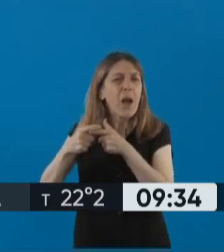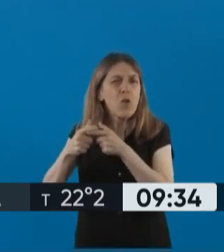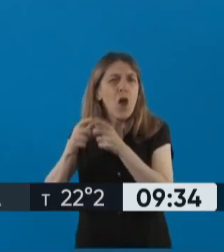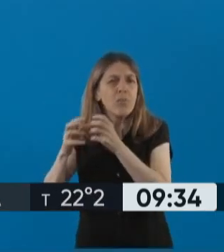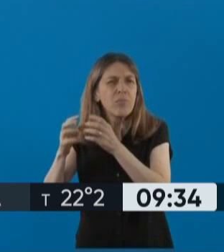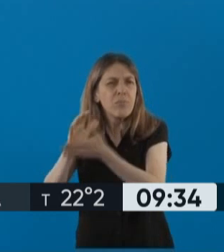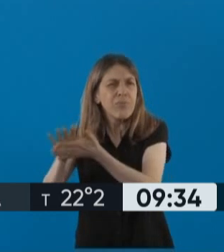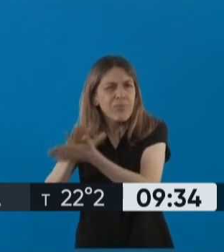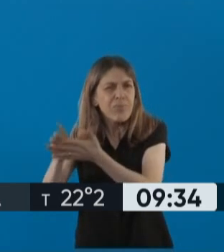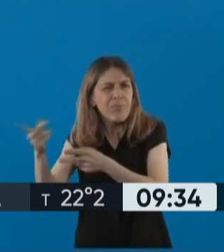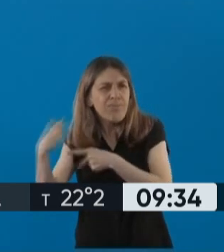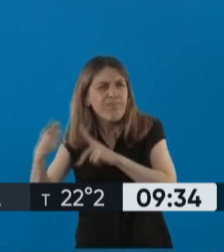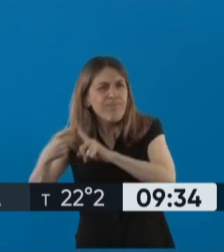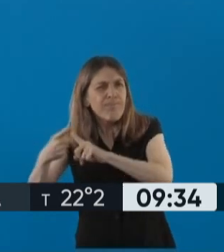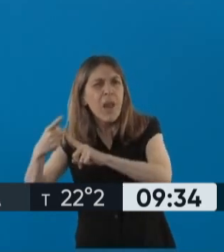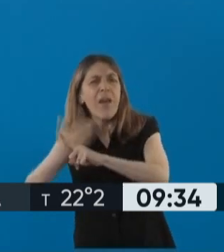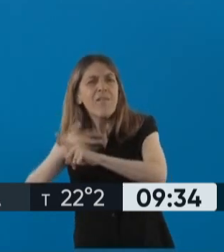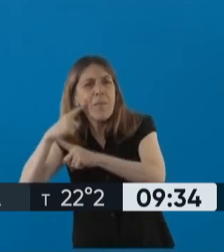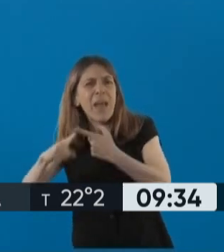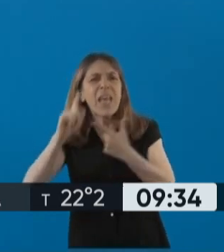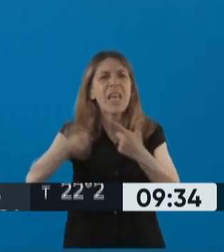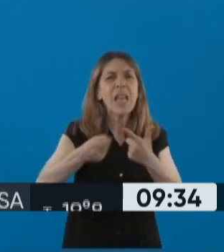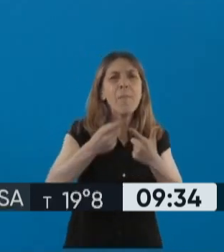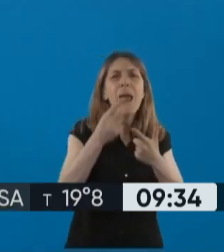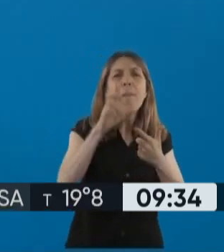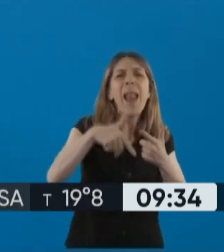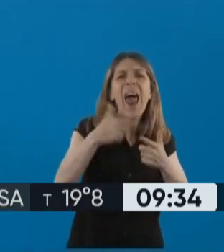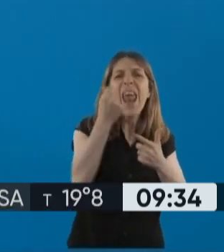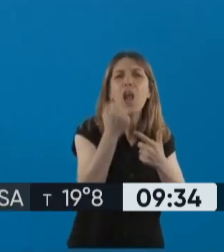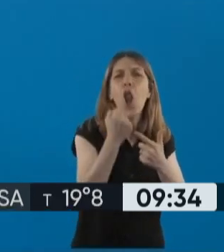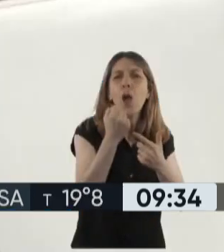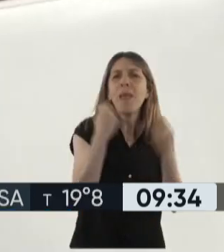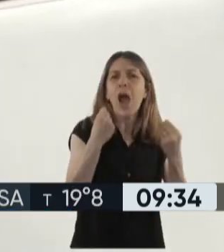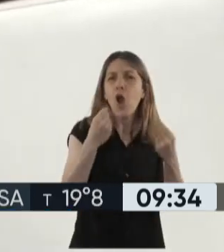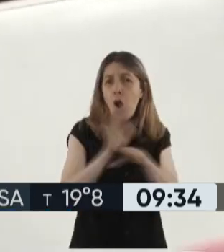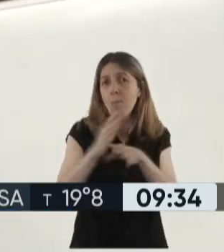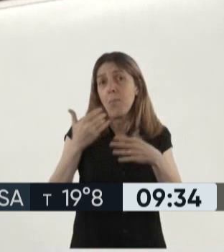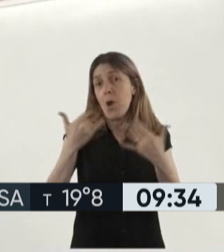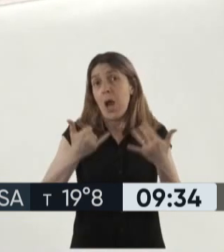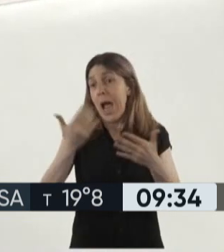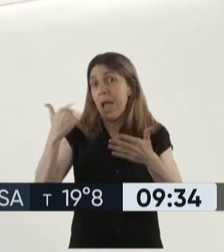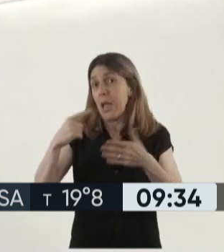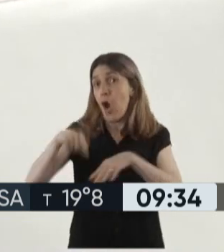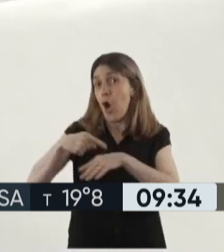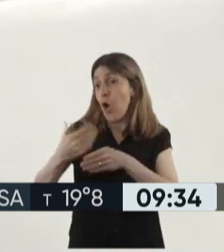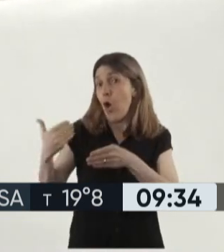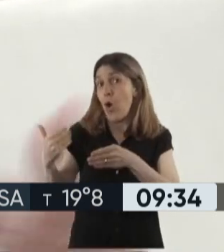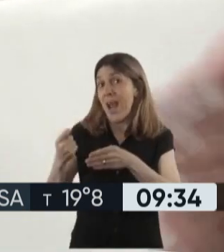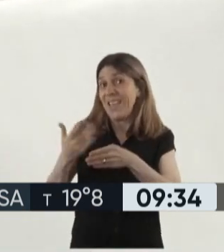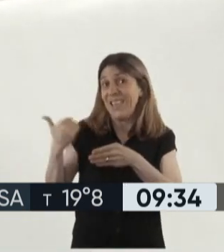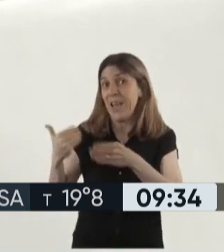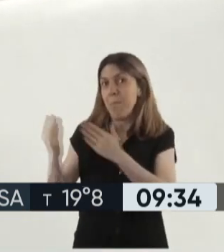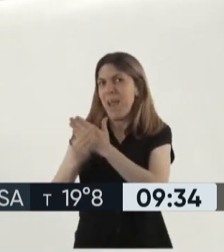plan económico, que todavía no tenemos ninguna definición, en el marco de estos cruces que se generaron en las últimas horas entre